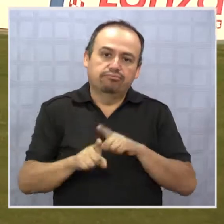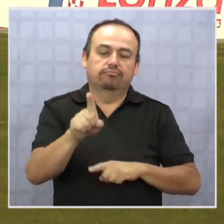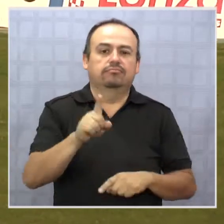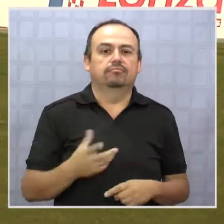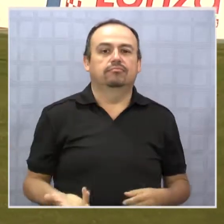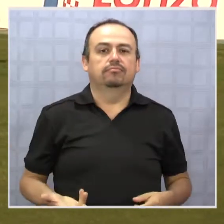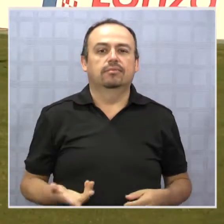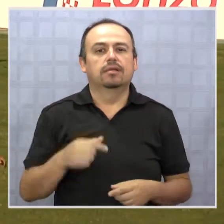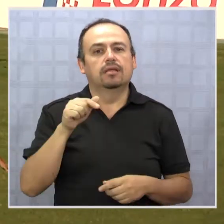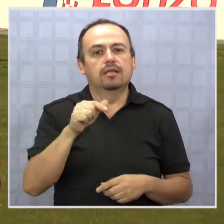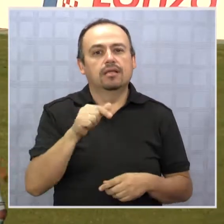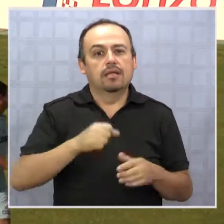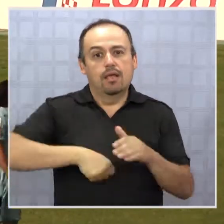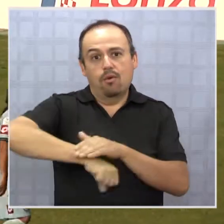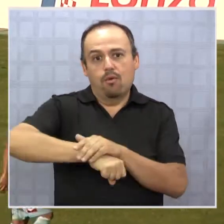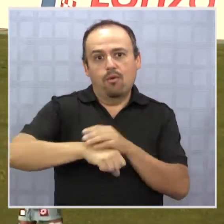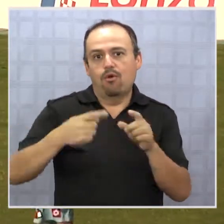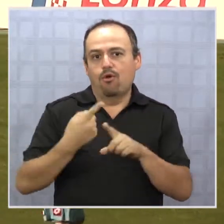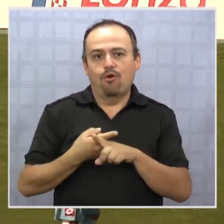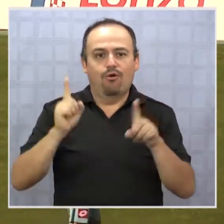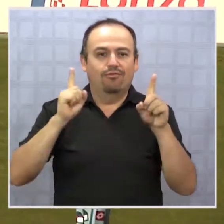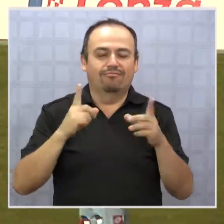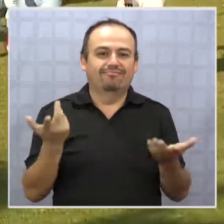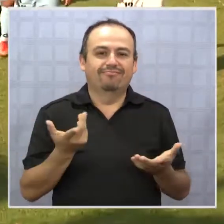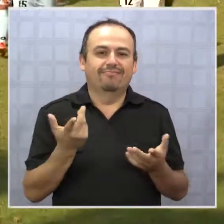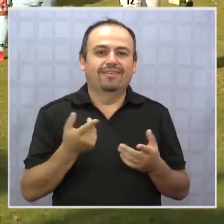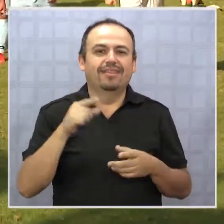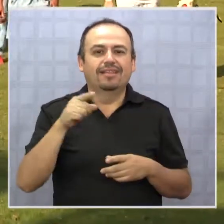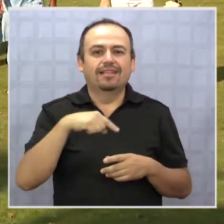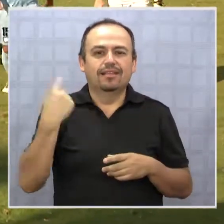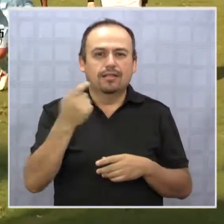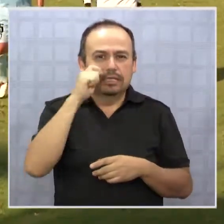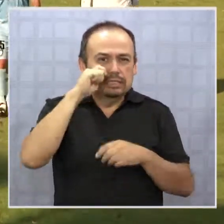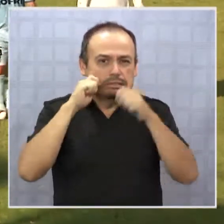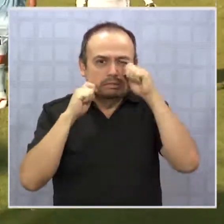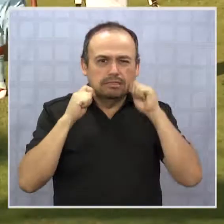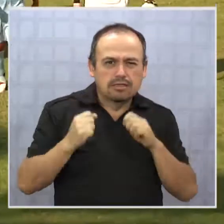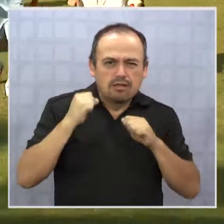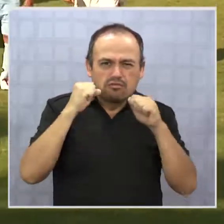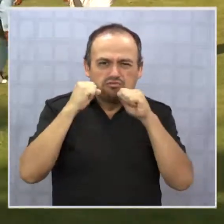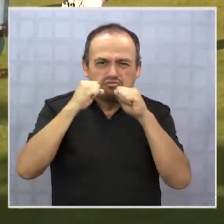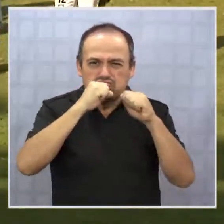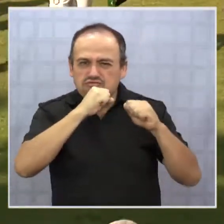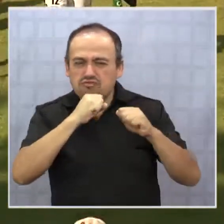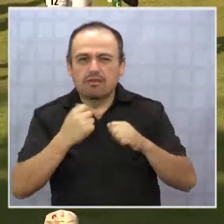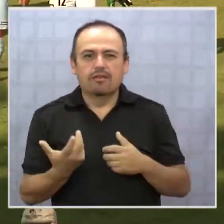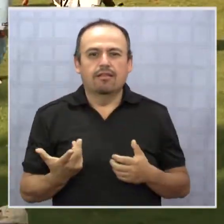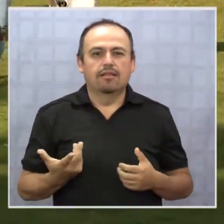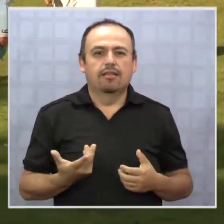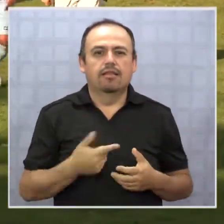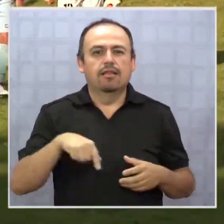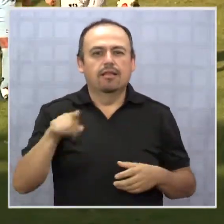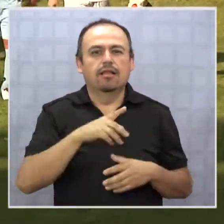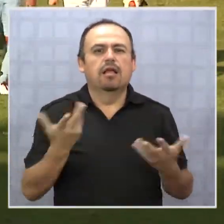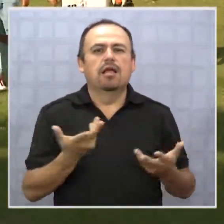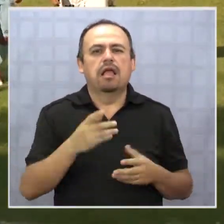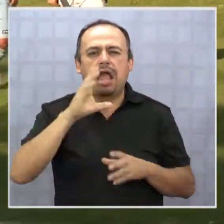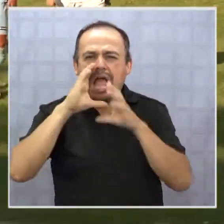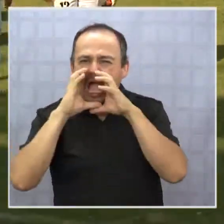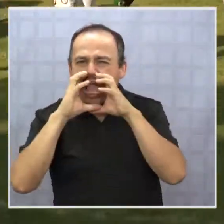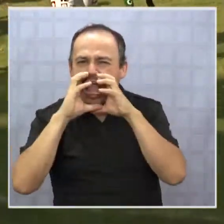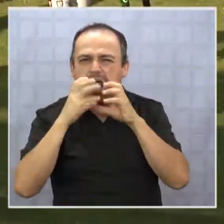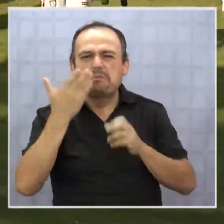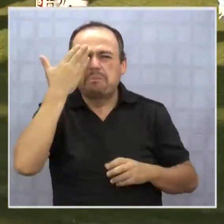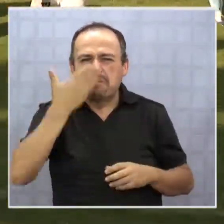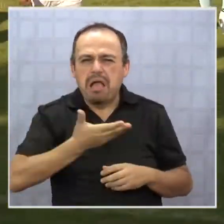adelante. Sin embargo, en la cancha se escribió otra historia. Los hinchas simplemente se expresaron. ¡Ahora salgan